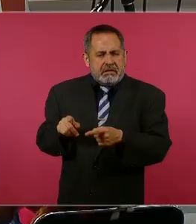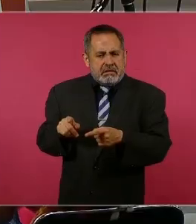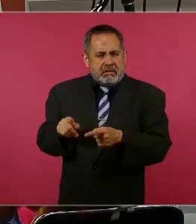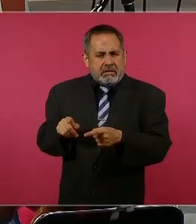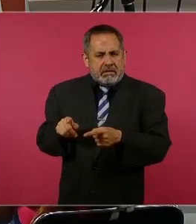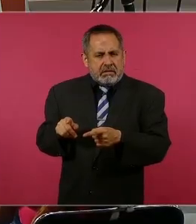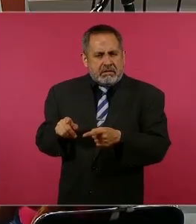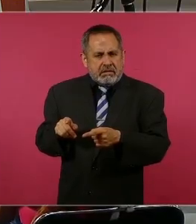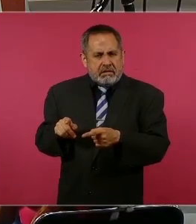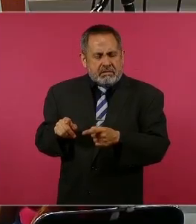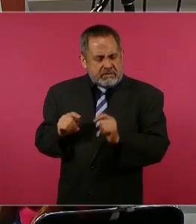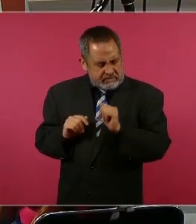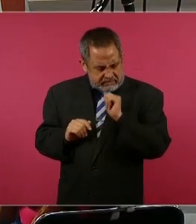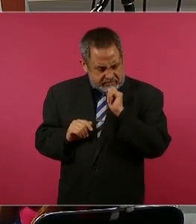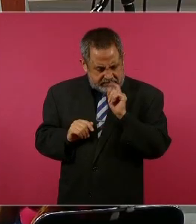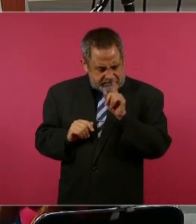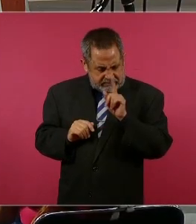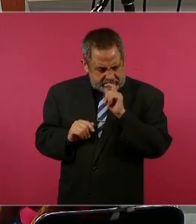no.